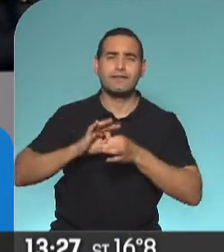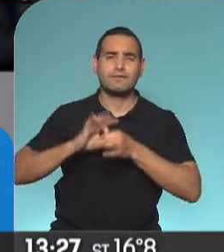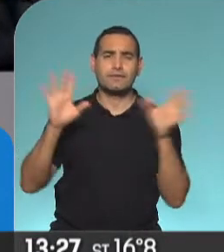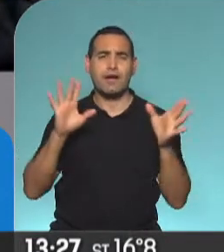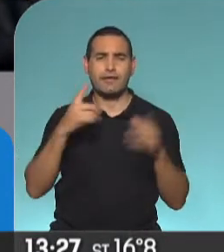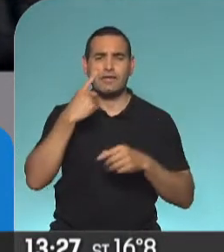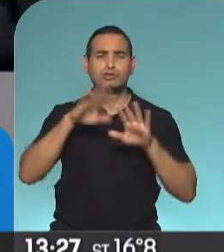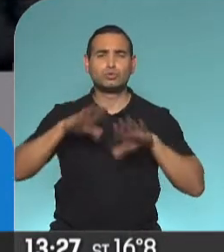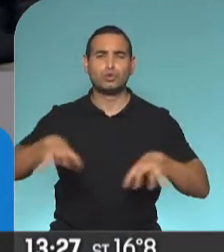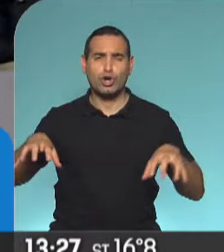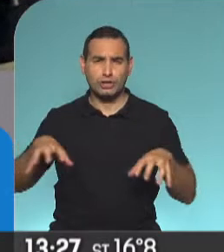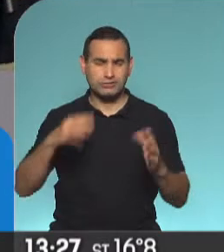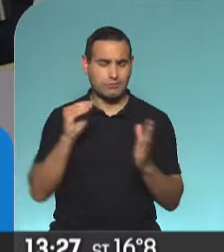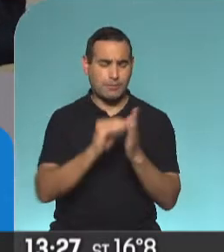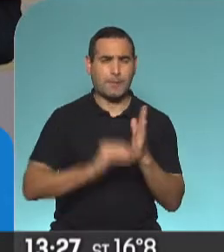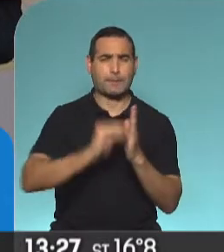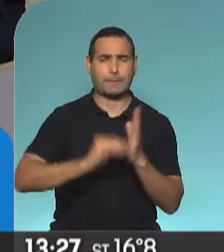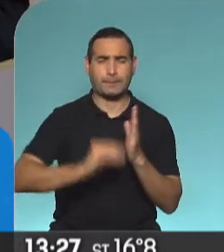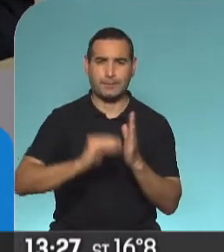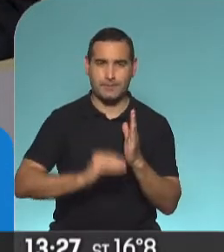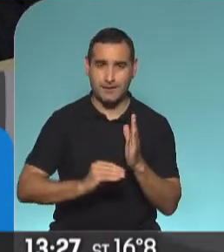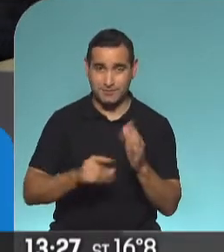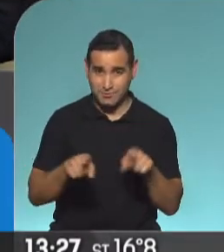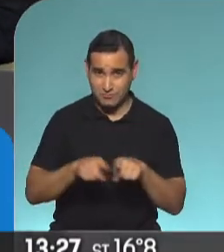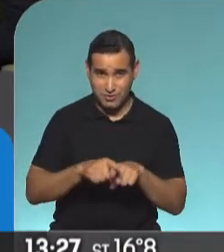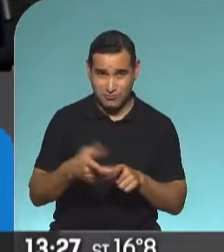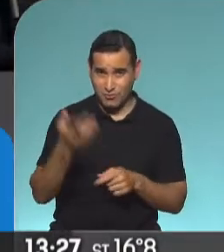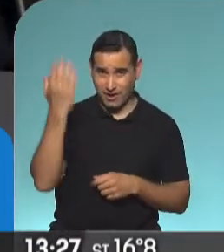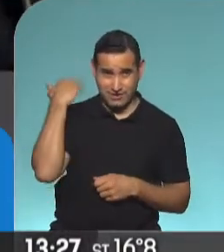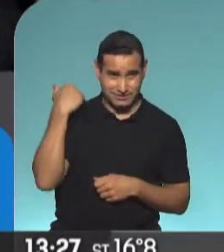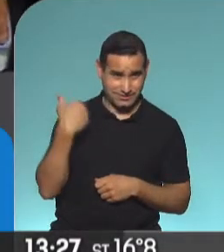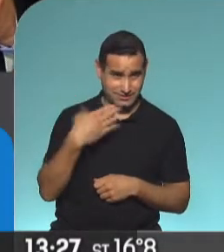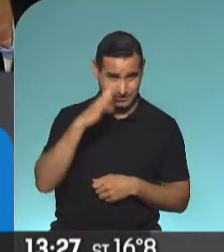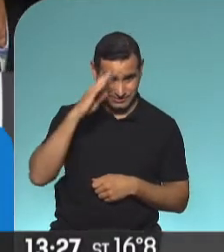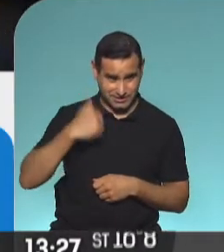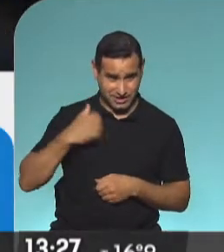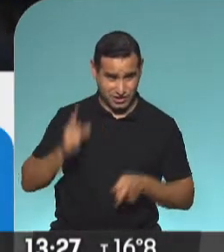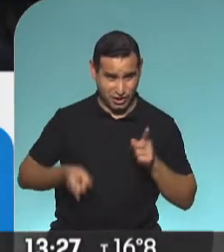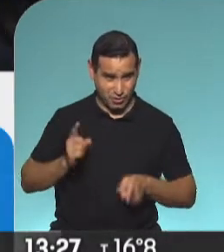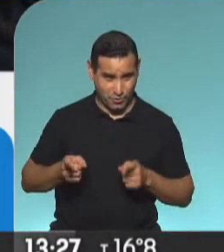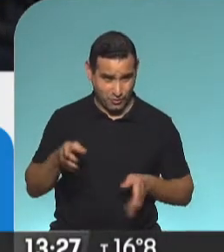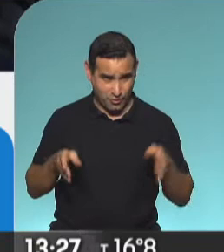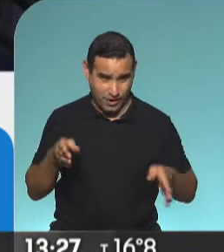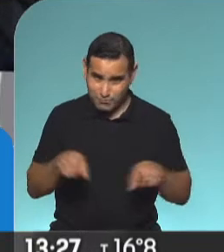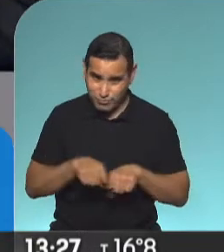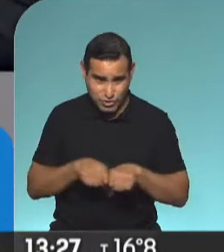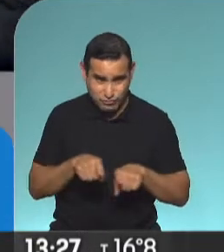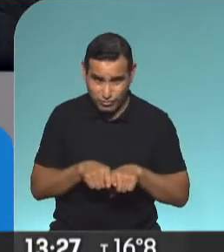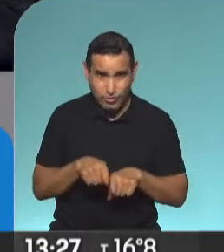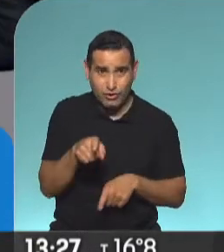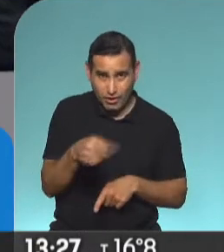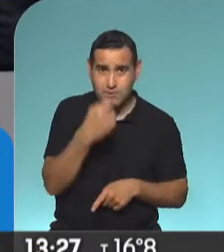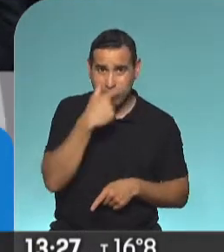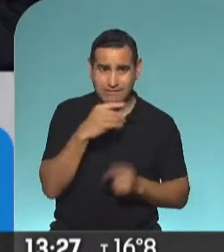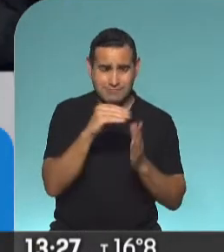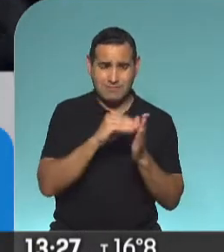instituciones. Eso era lo que sucedía cuando había interrupciones del orden institucional, siempre se hacía en nombre de la libertad y del respeto de las instituciones,